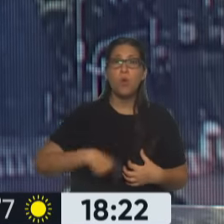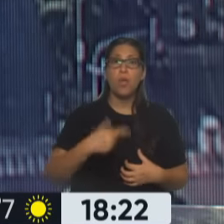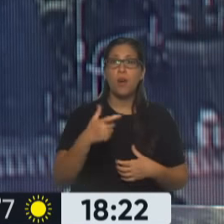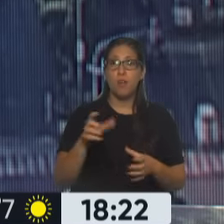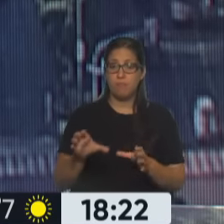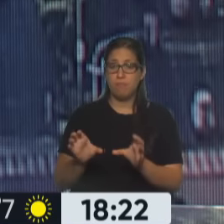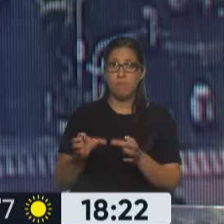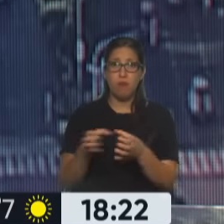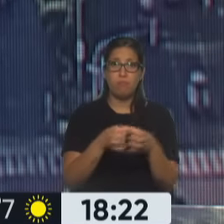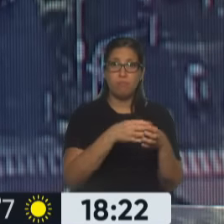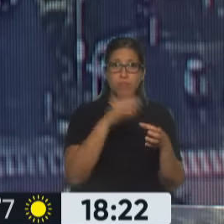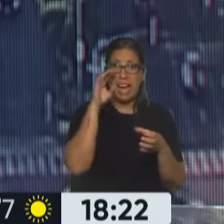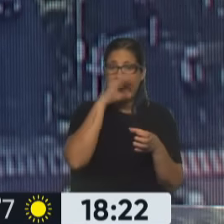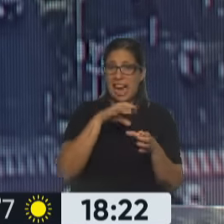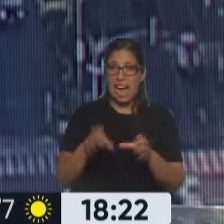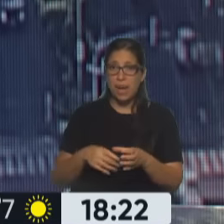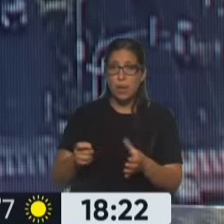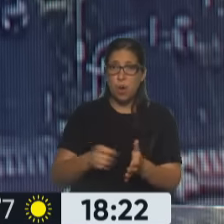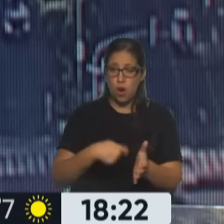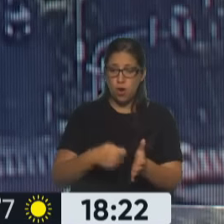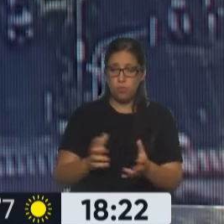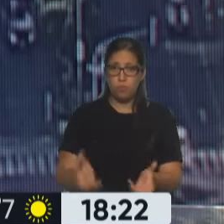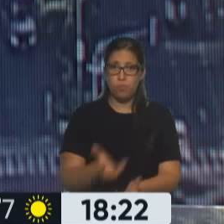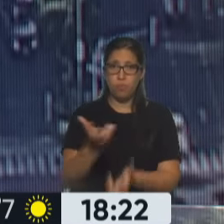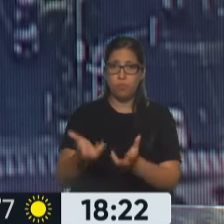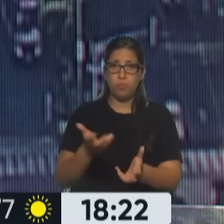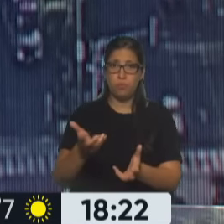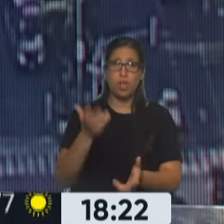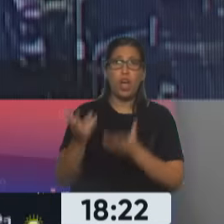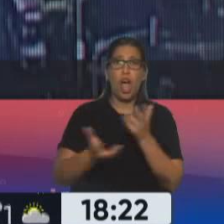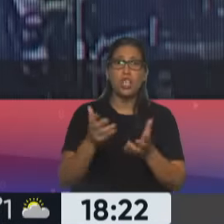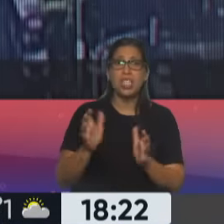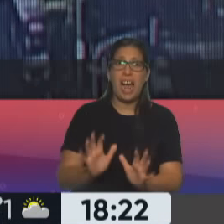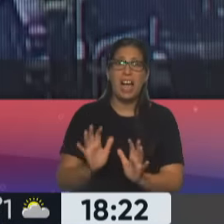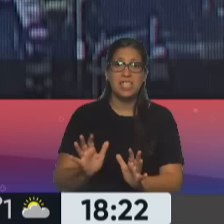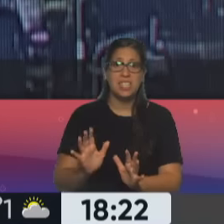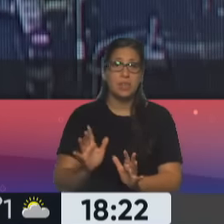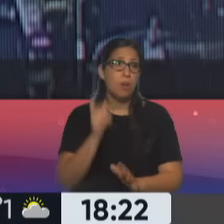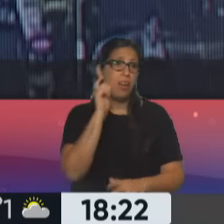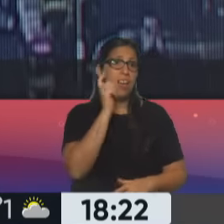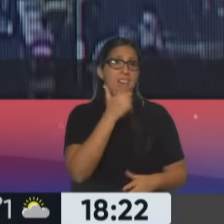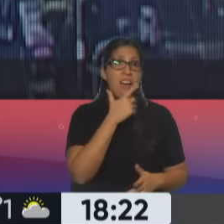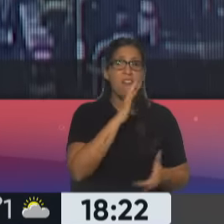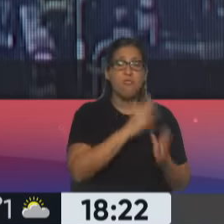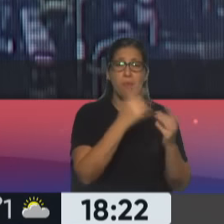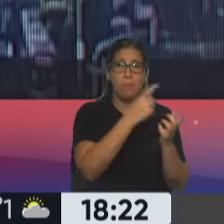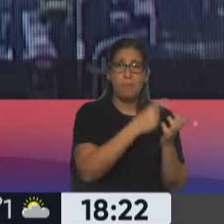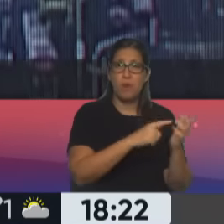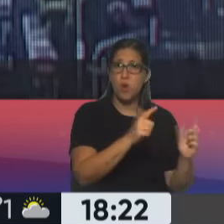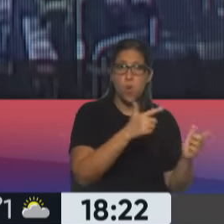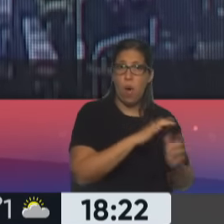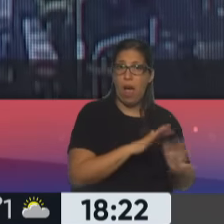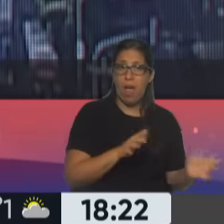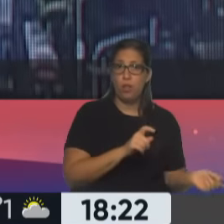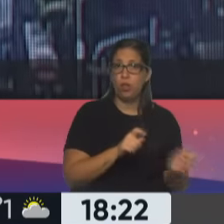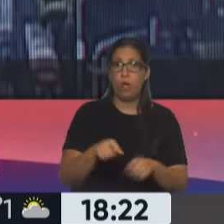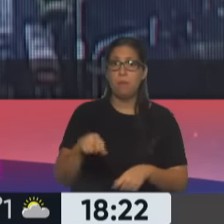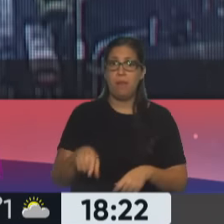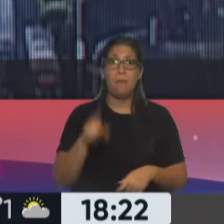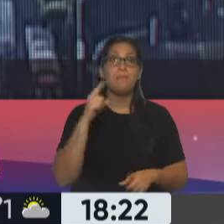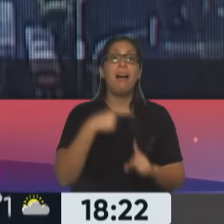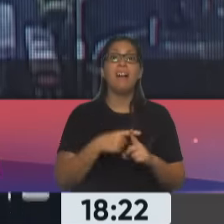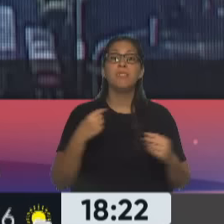¿no? correcto. Con las viejas técnicas de cocina, porque si no, no pueden cocinar. También hay que marcar que hizo mucho